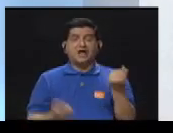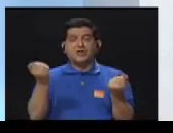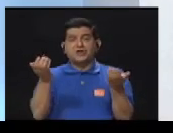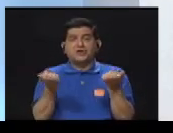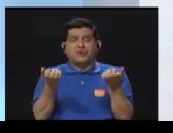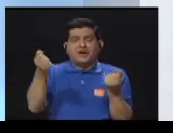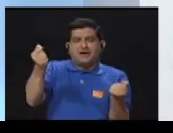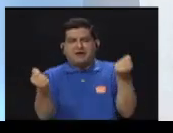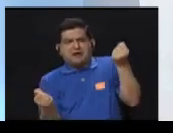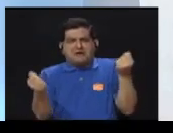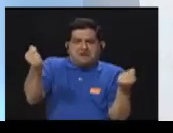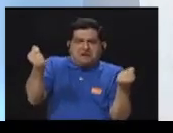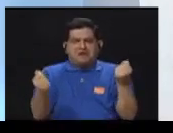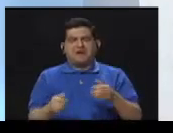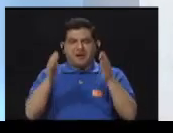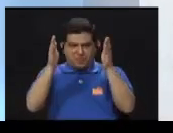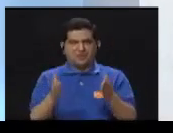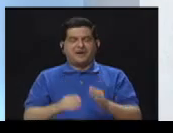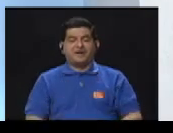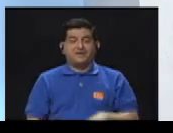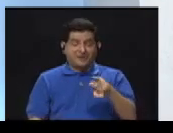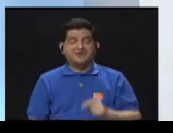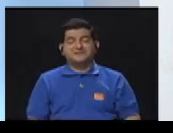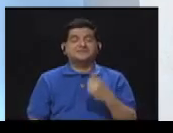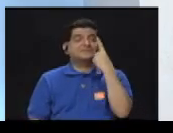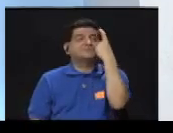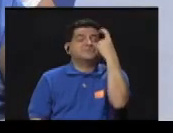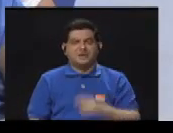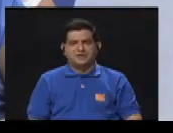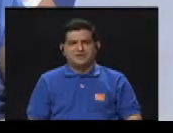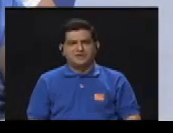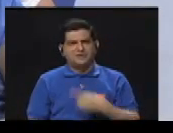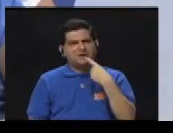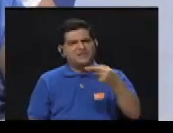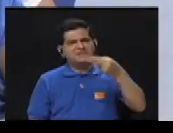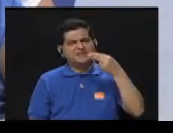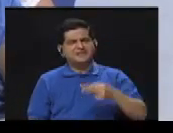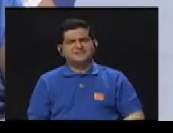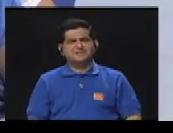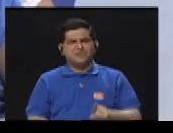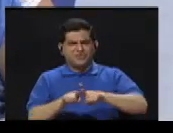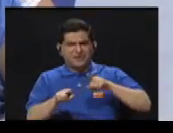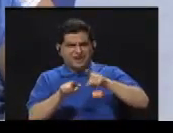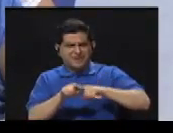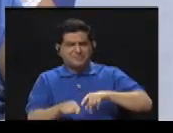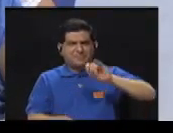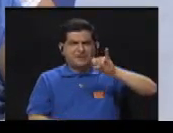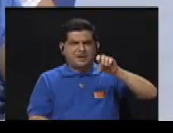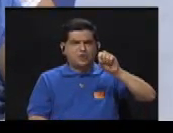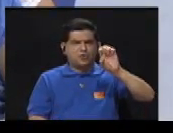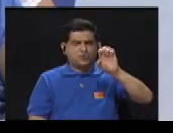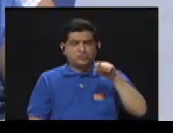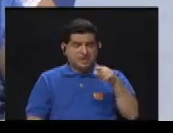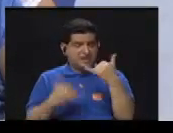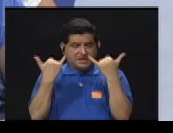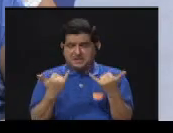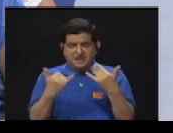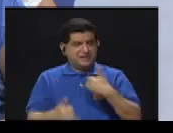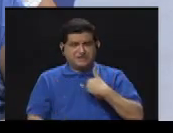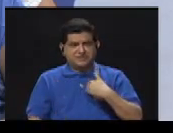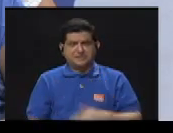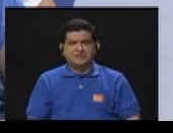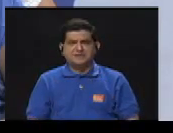decías de sus pequeñas ambiciones. Así es. Uh-huh. Y la historia del hermano de José, uh-huh. Del hermano ausente.